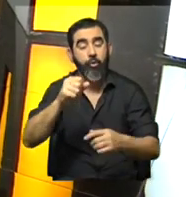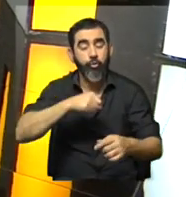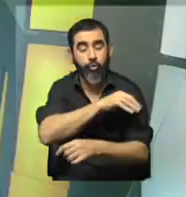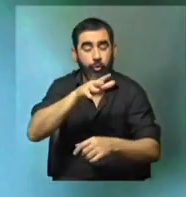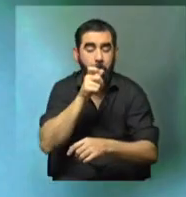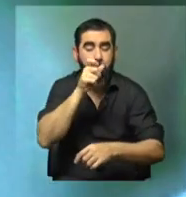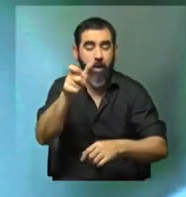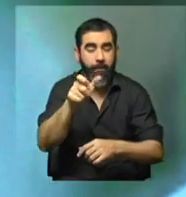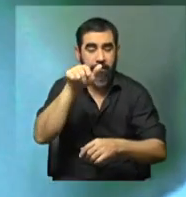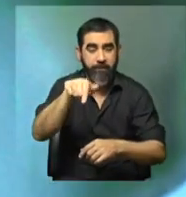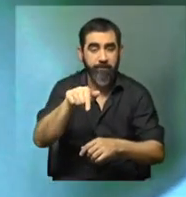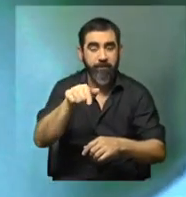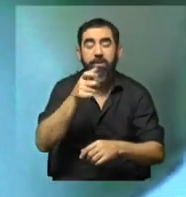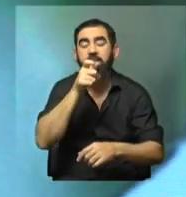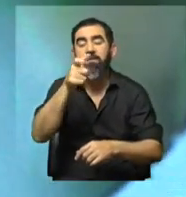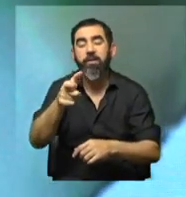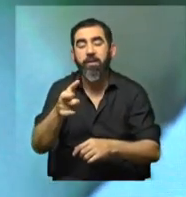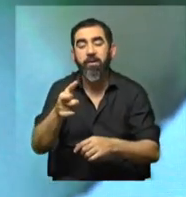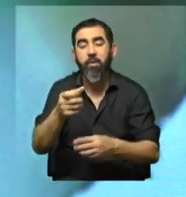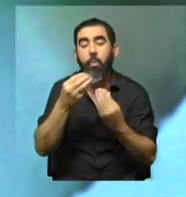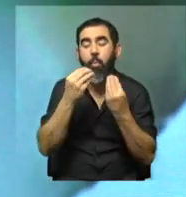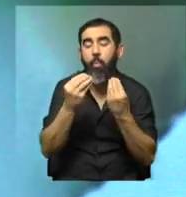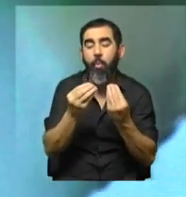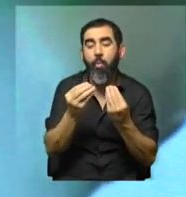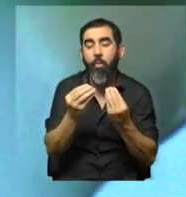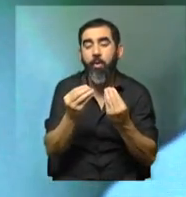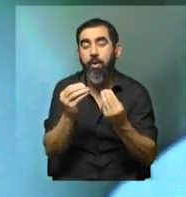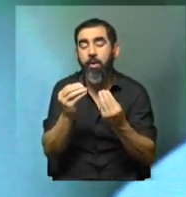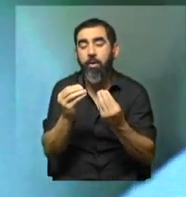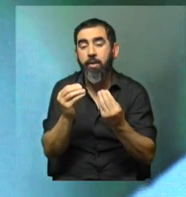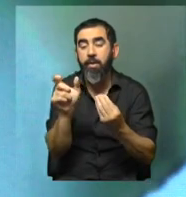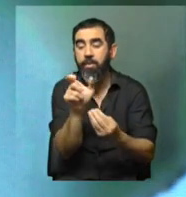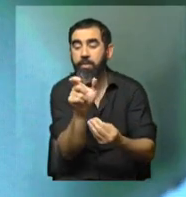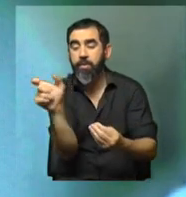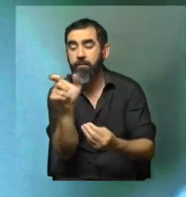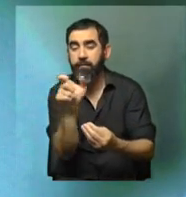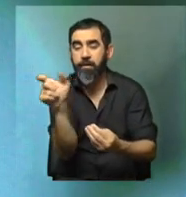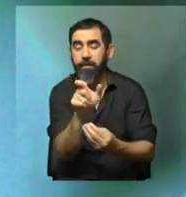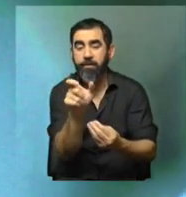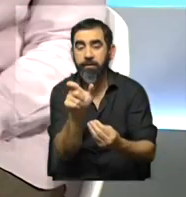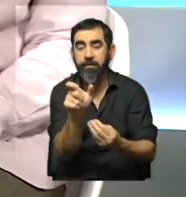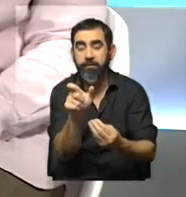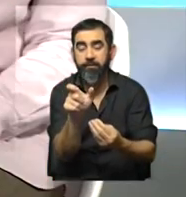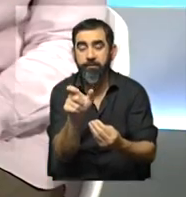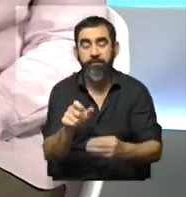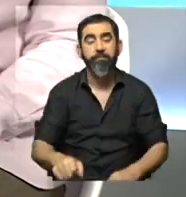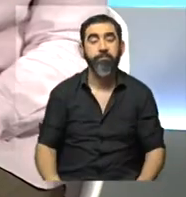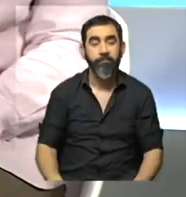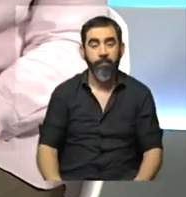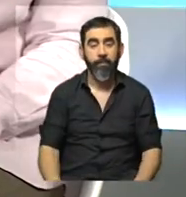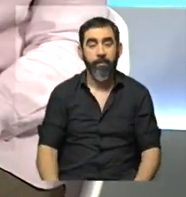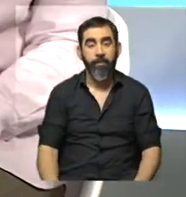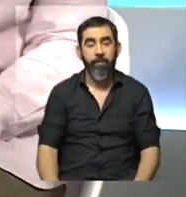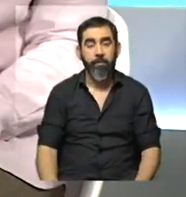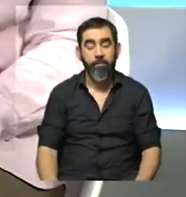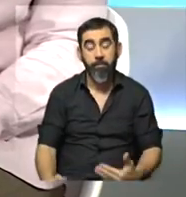que justamente lo que indica es cuánto es la disrupción, cuánto es el desfasaje, cuanto